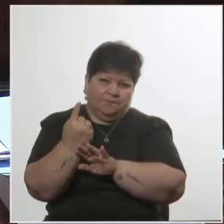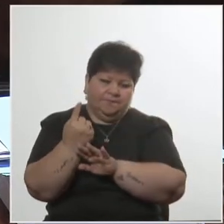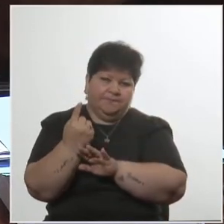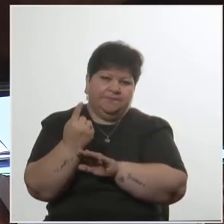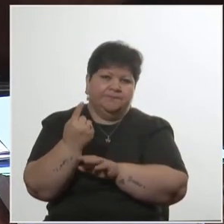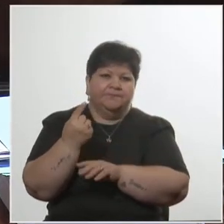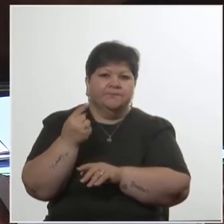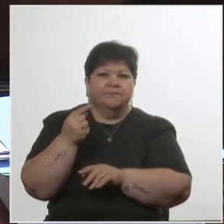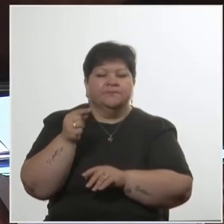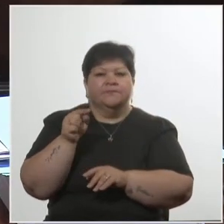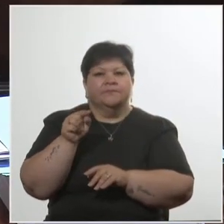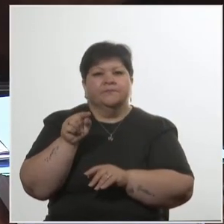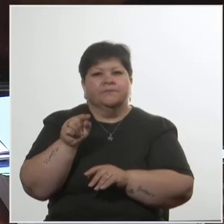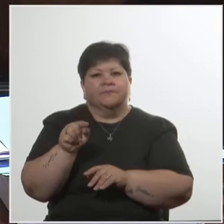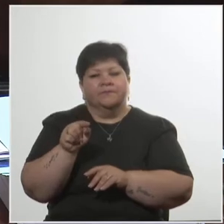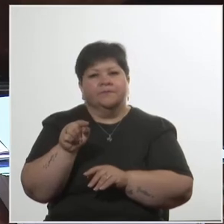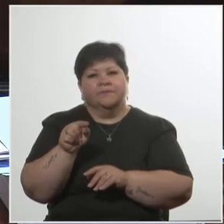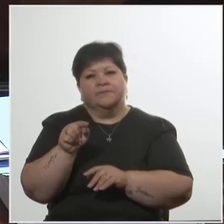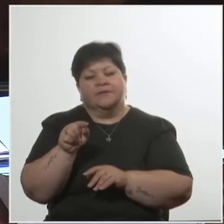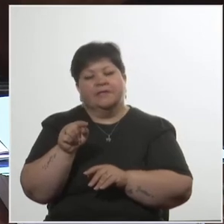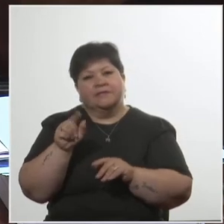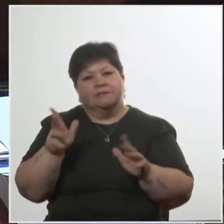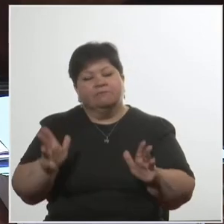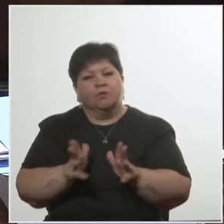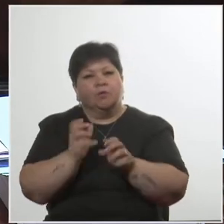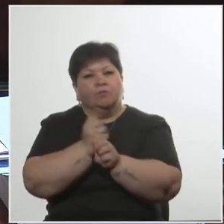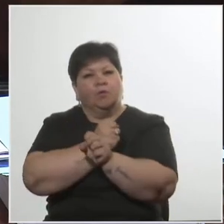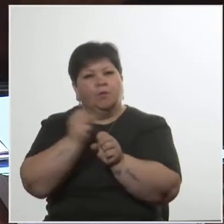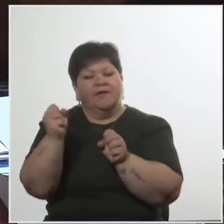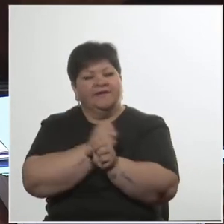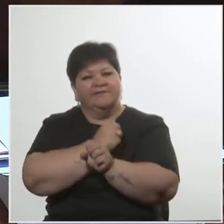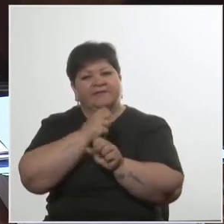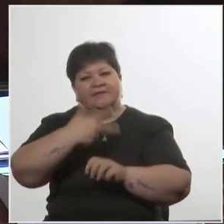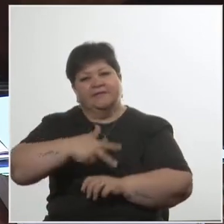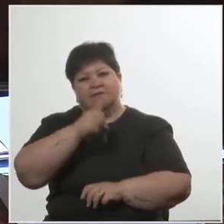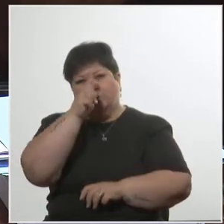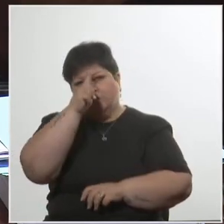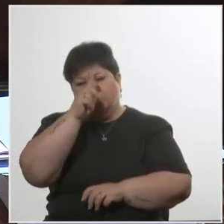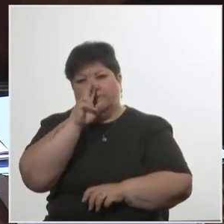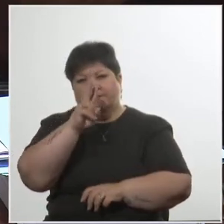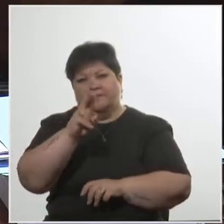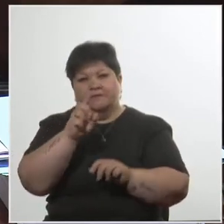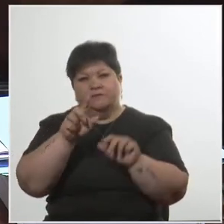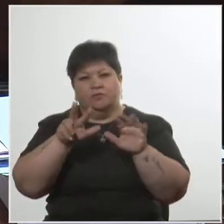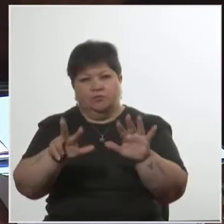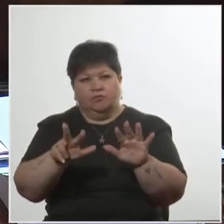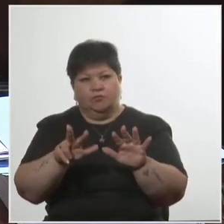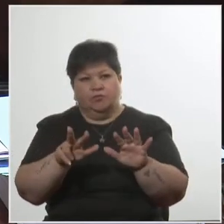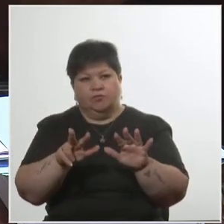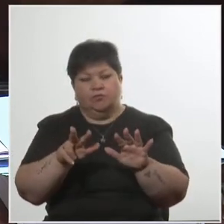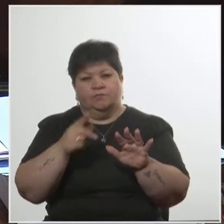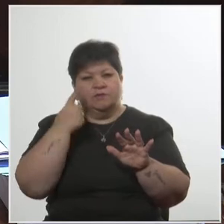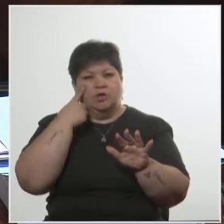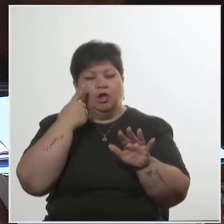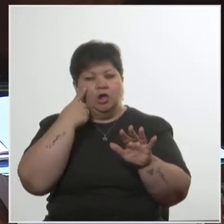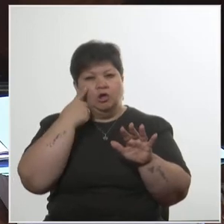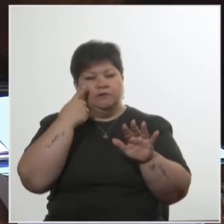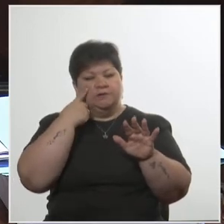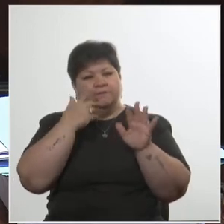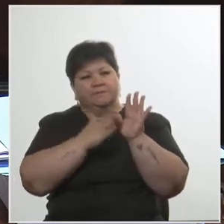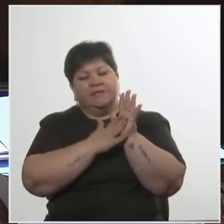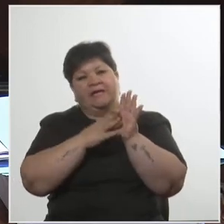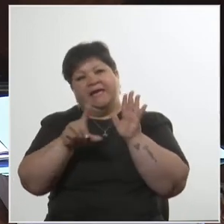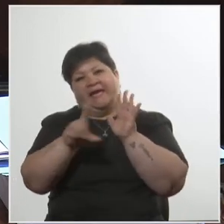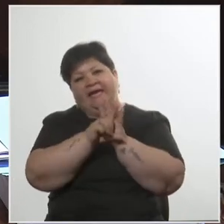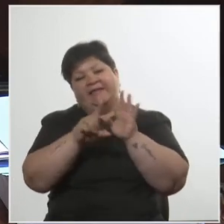este que se promulgó el 13 de julio del 2018 comúnmente conocida como la ley de los